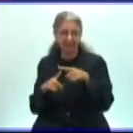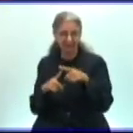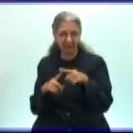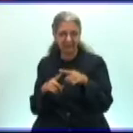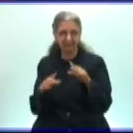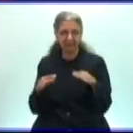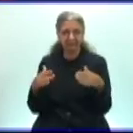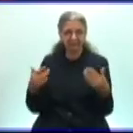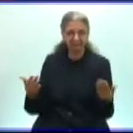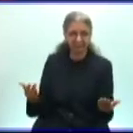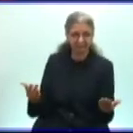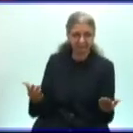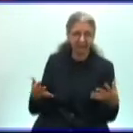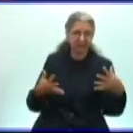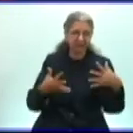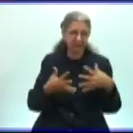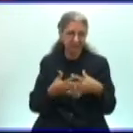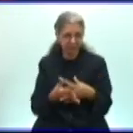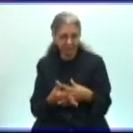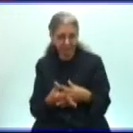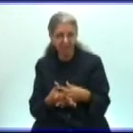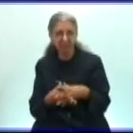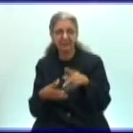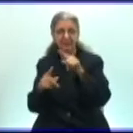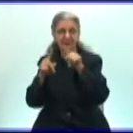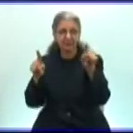en la clase anterior relacionada con el circuito.